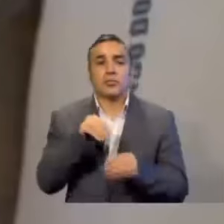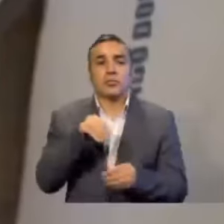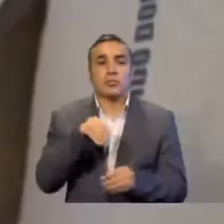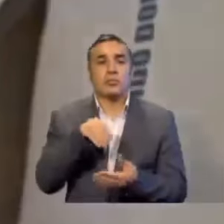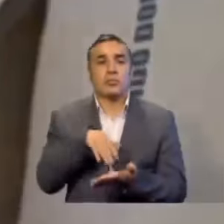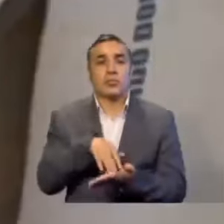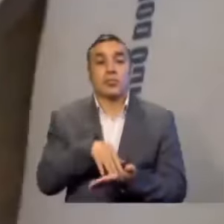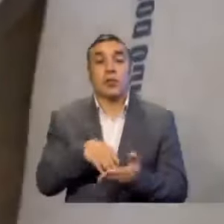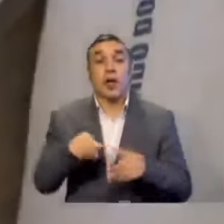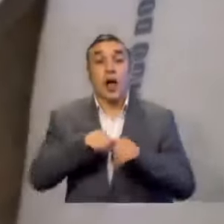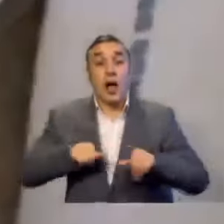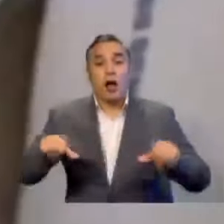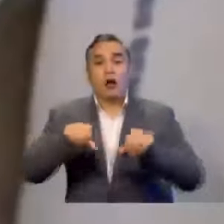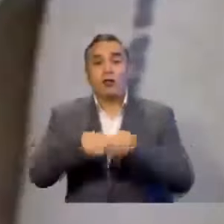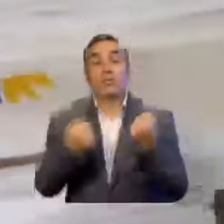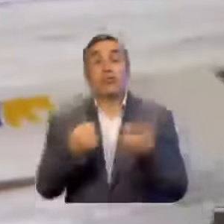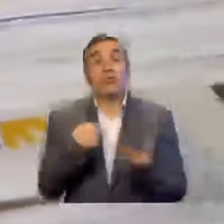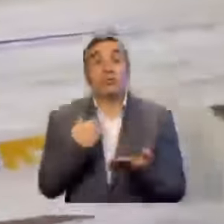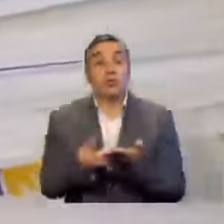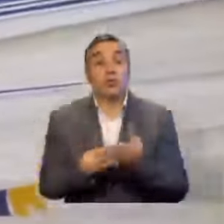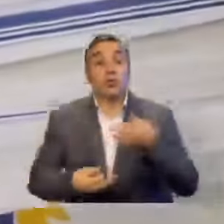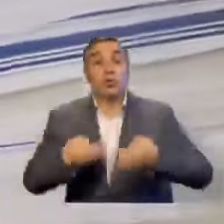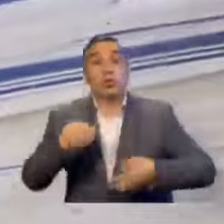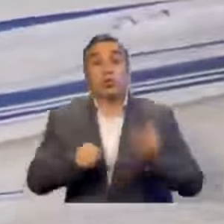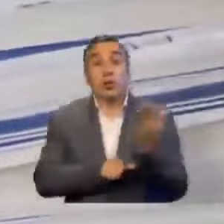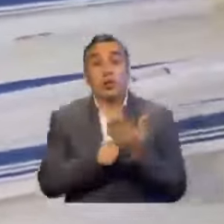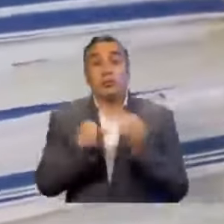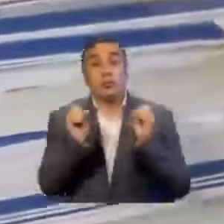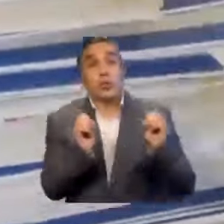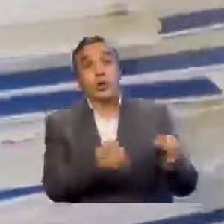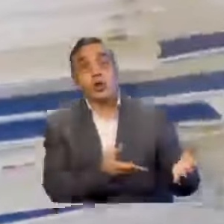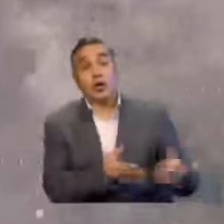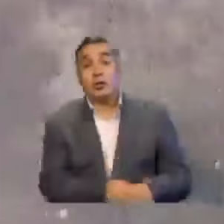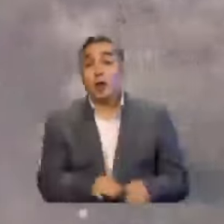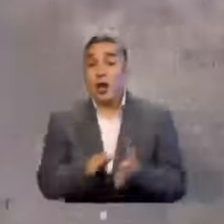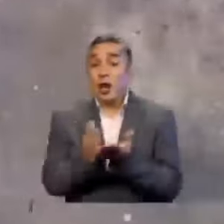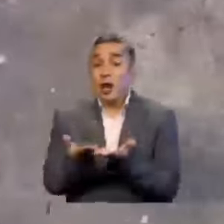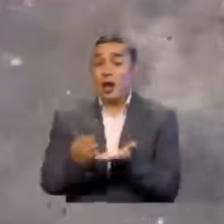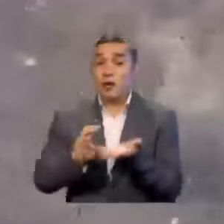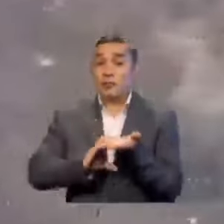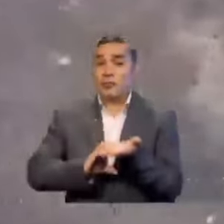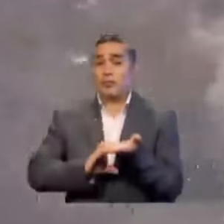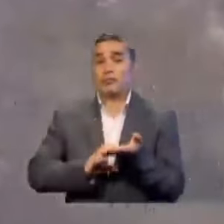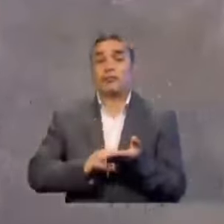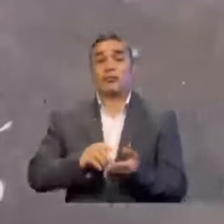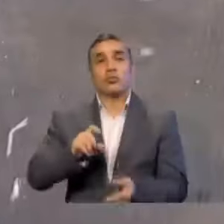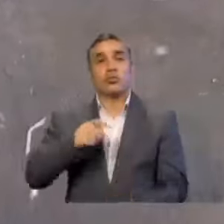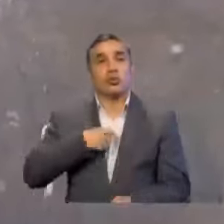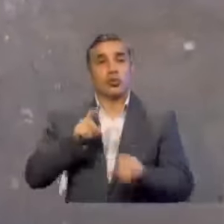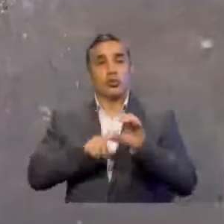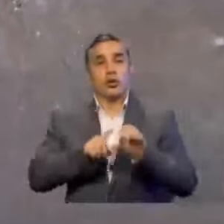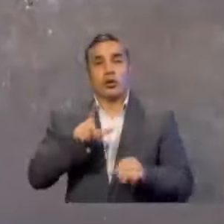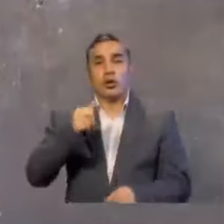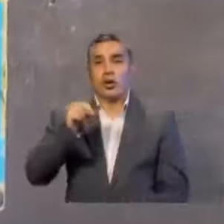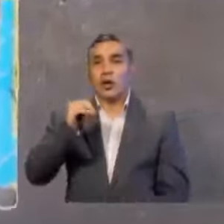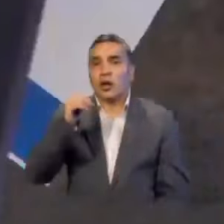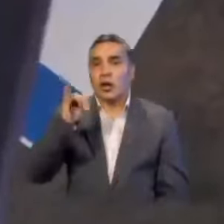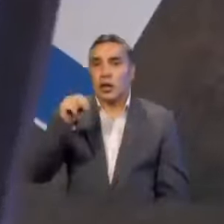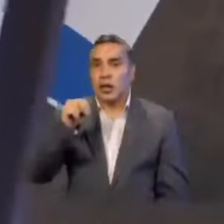destruidas, documentos del Ministerio de Justicia apilados, libros del líder comunista ruso Lenin por